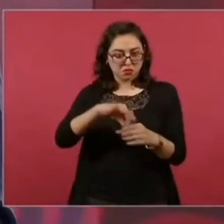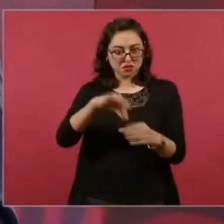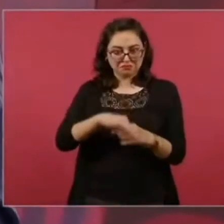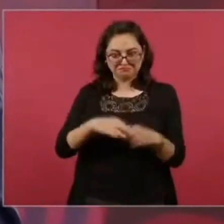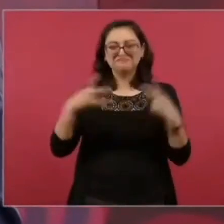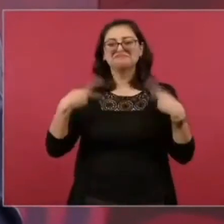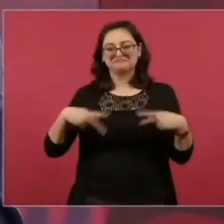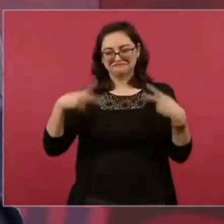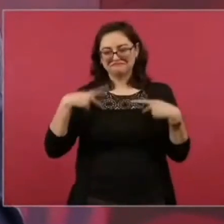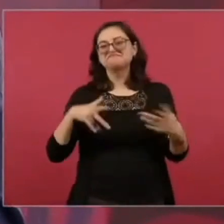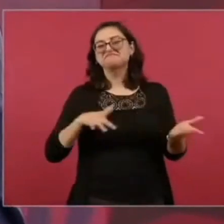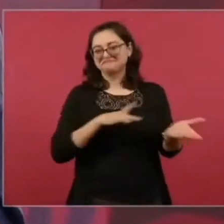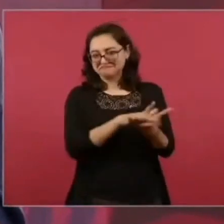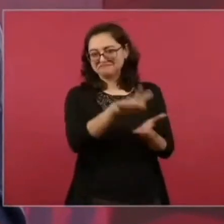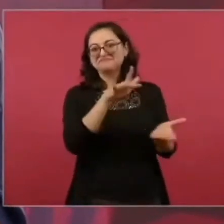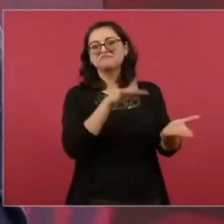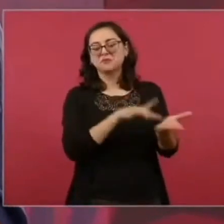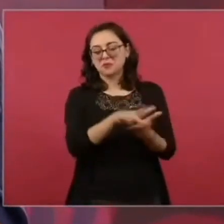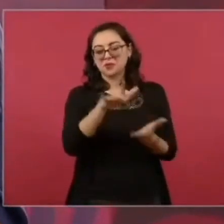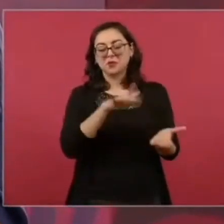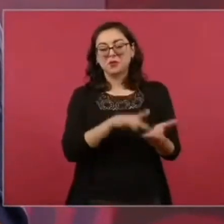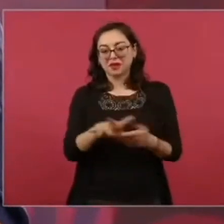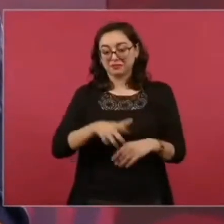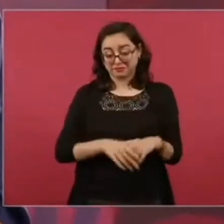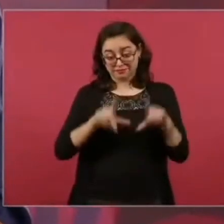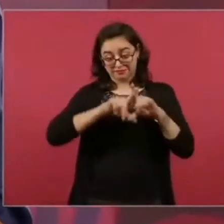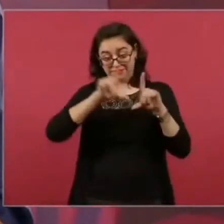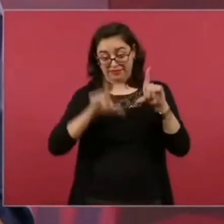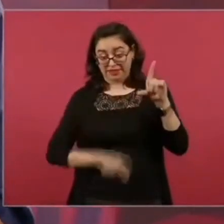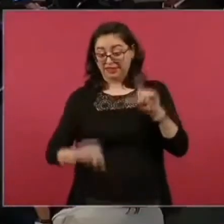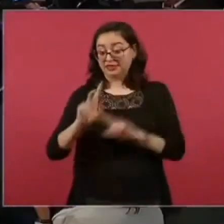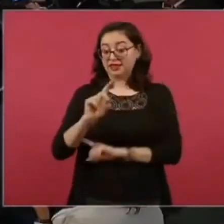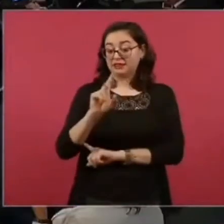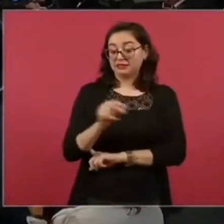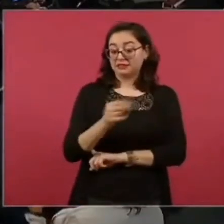gubernaturas de 32.